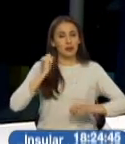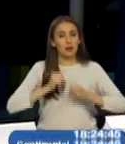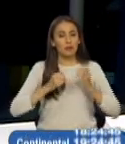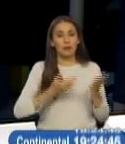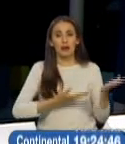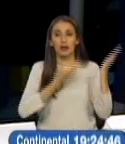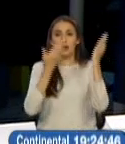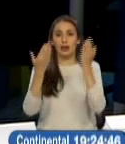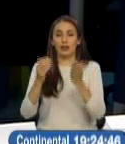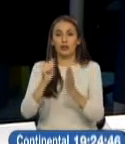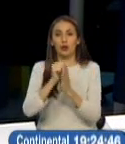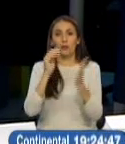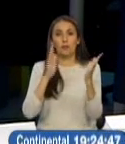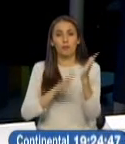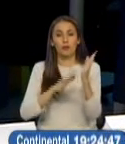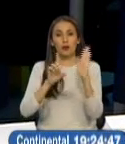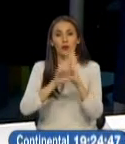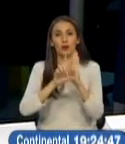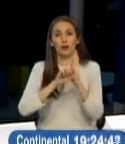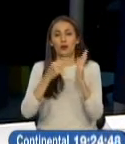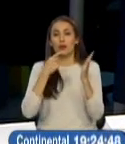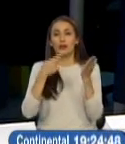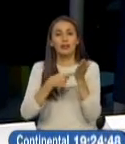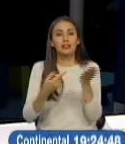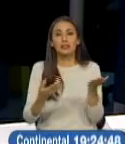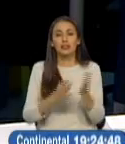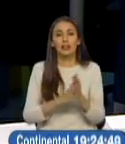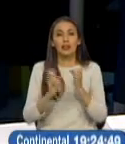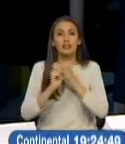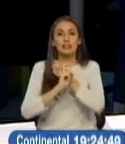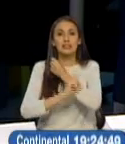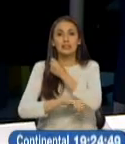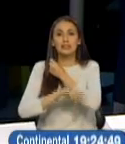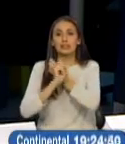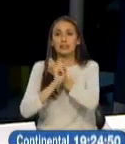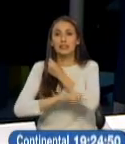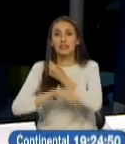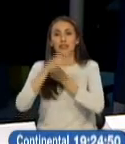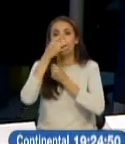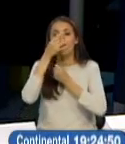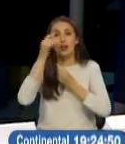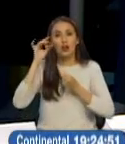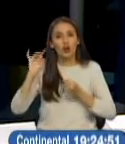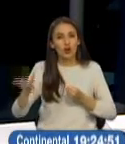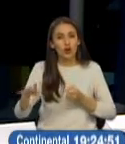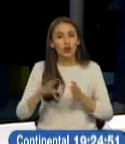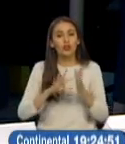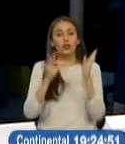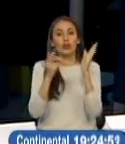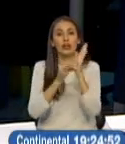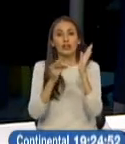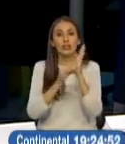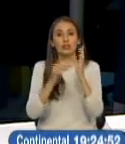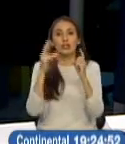Rafael Correa un proyecto de ley cuya finalidad es sancionar los delitos de odio en redes sociales e